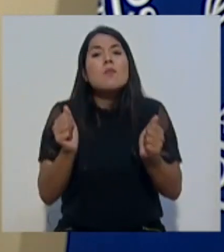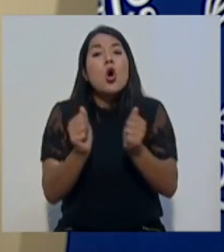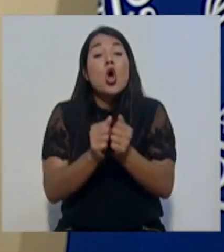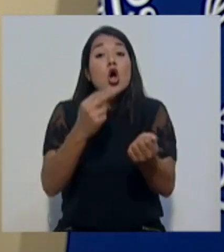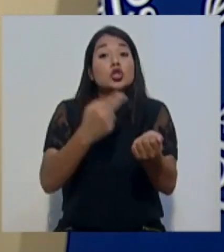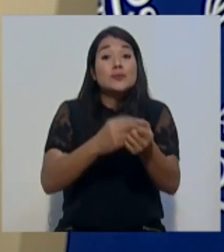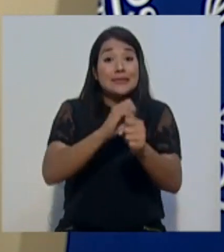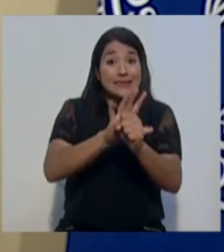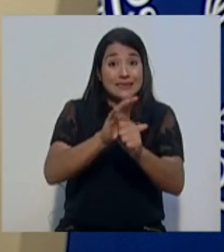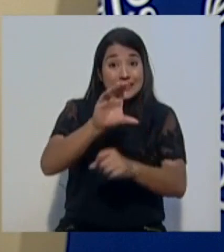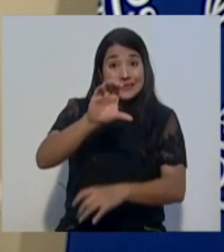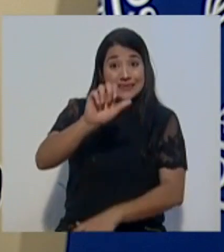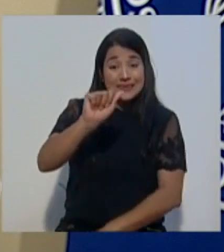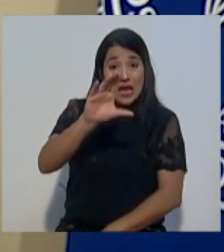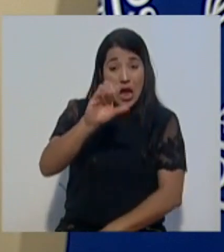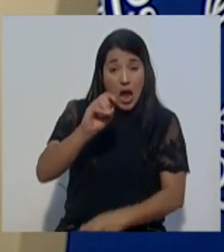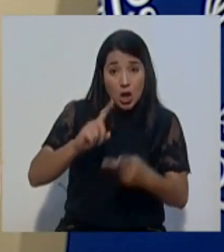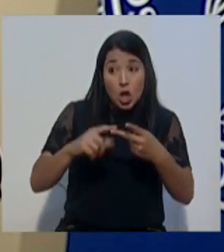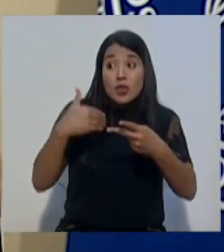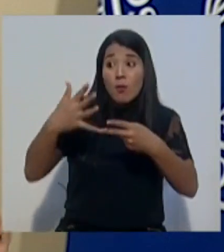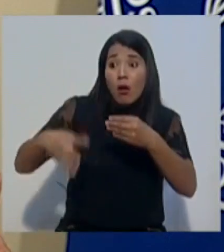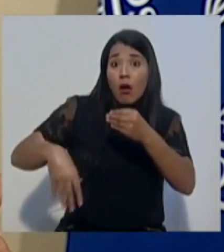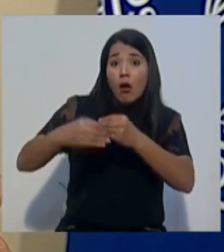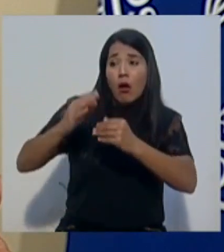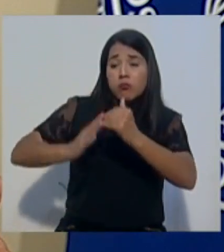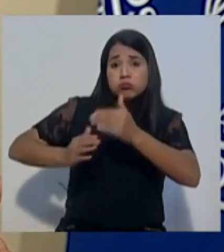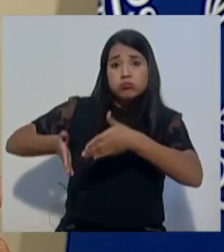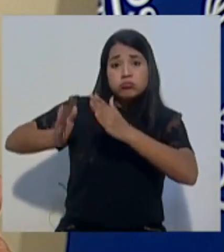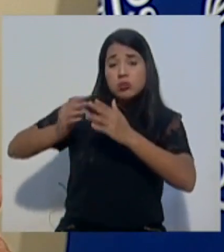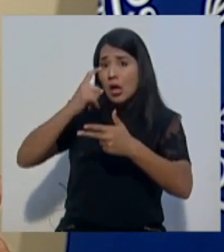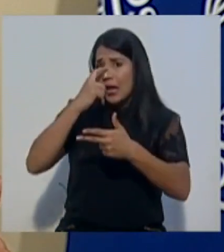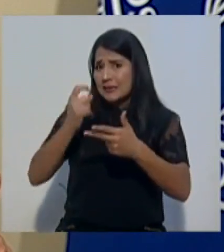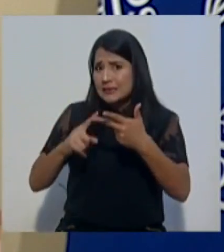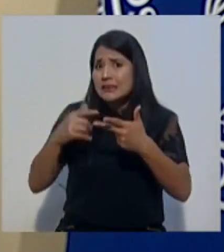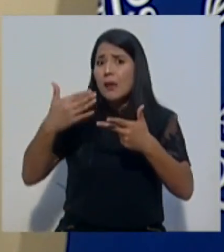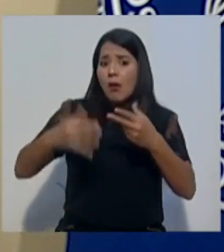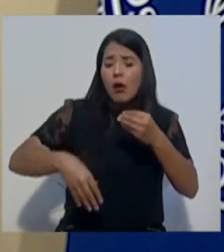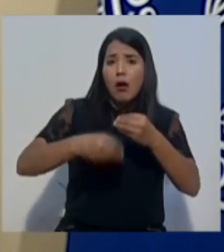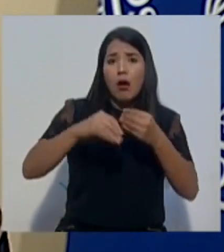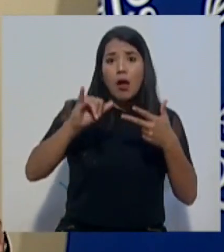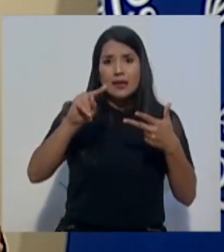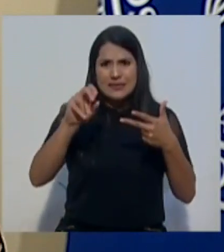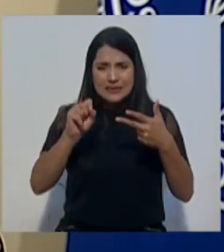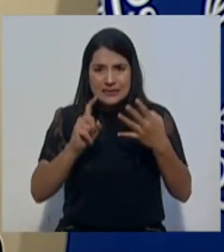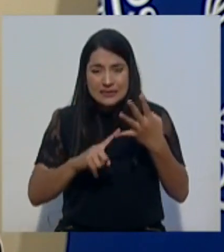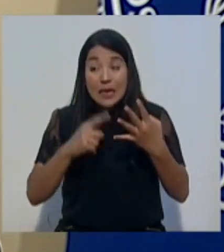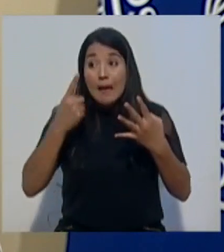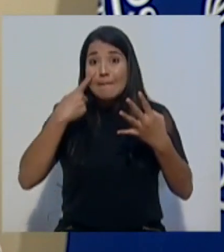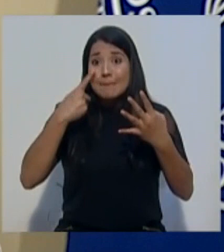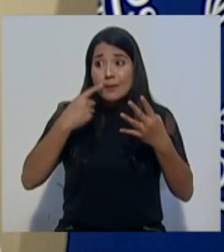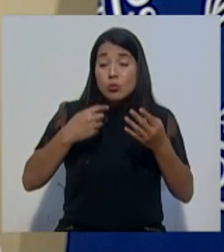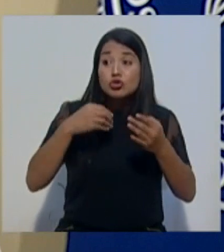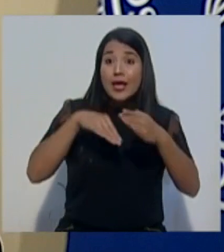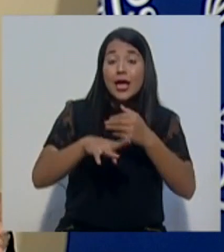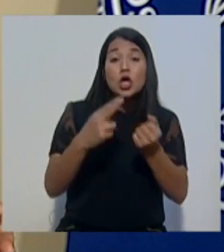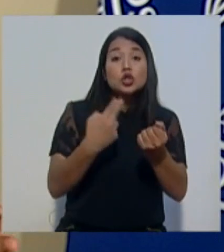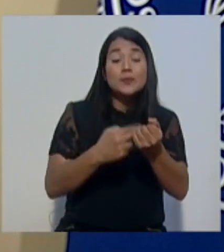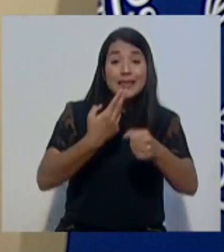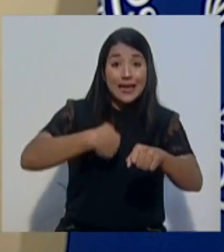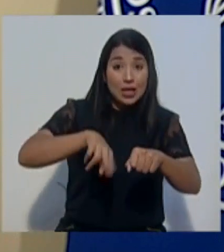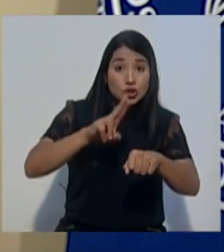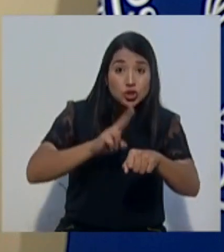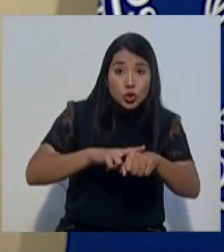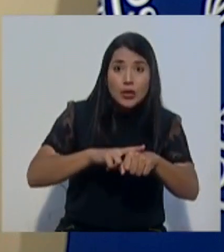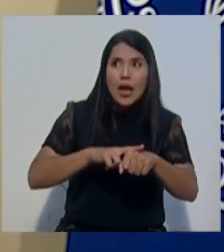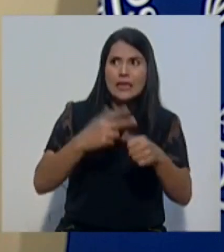Torre del Calderón, luego lo vimos en el INS, lo vimos en los hospitales nacionales, los